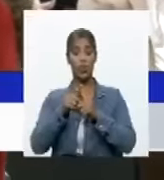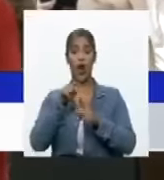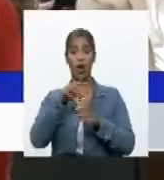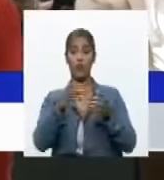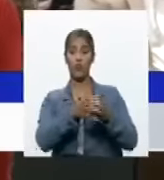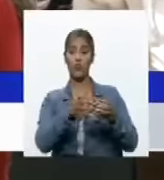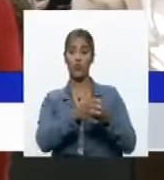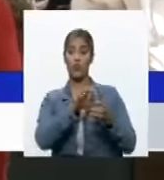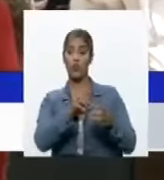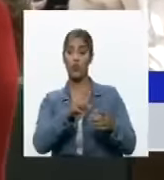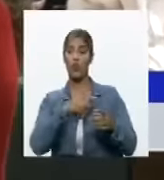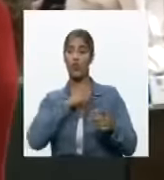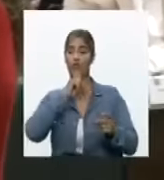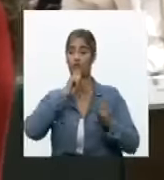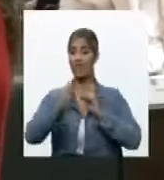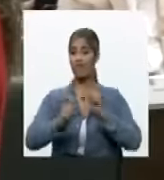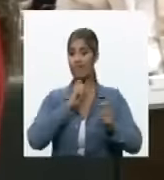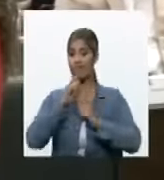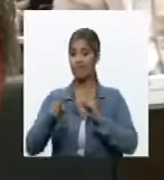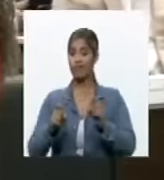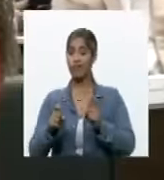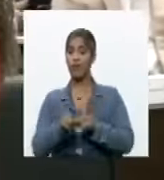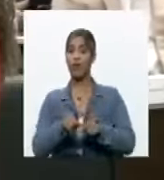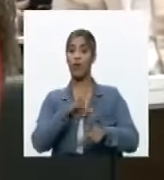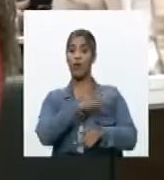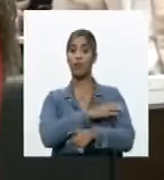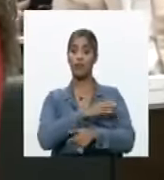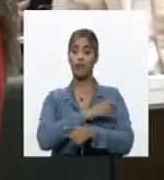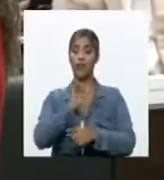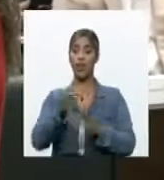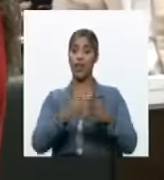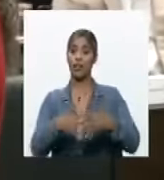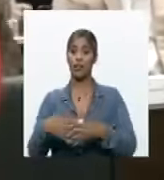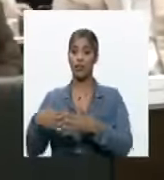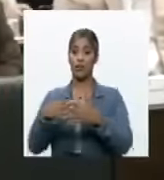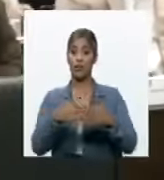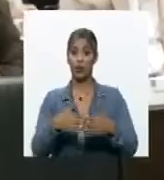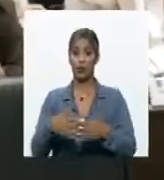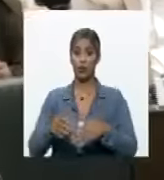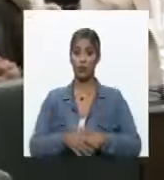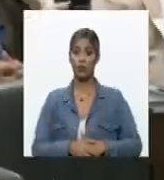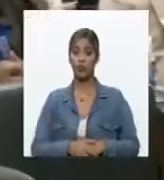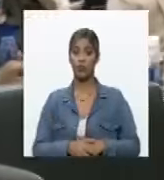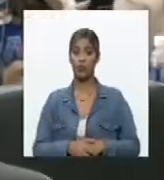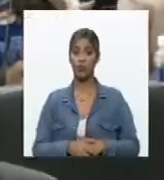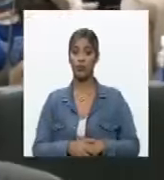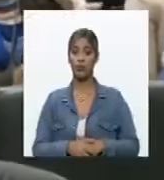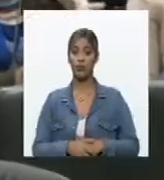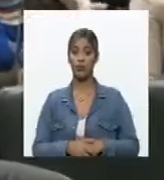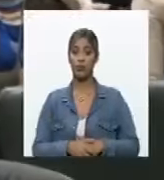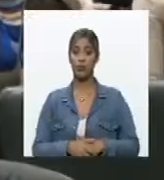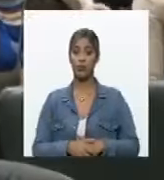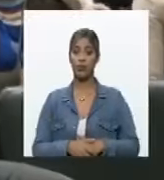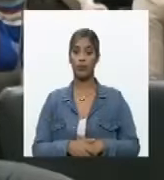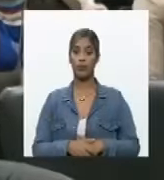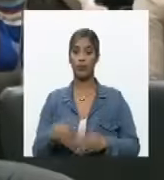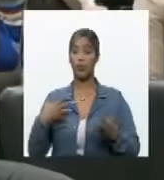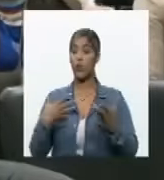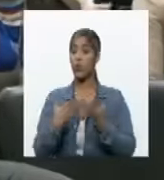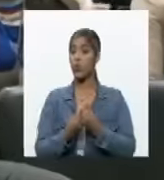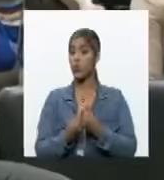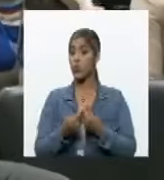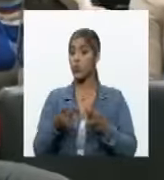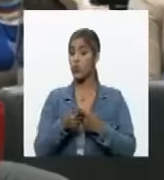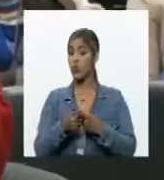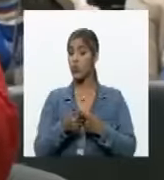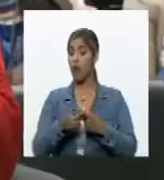desarrolló bajo un asedio permanente por parte del Imperio Norteamericano y los lacayos, los fascistas, con un